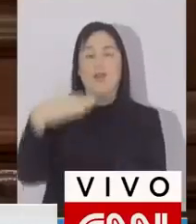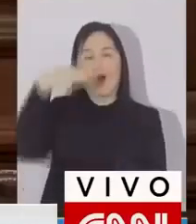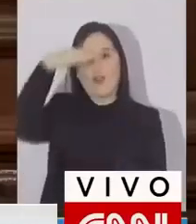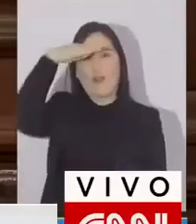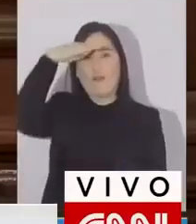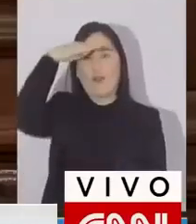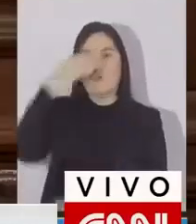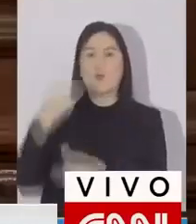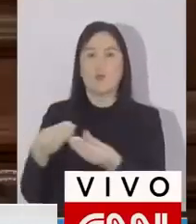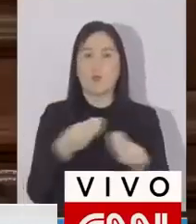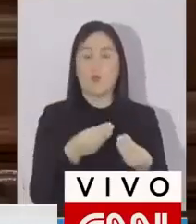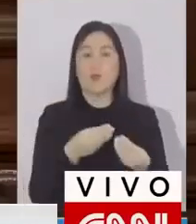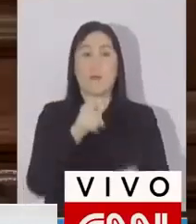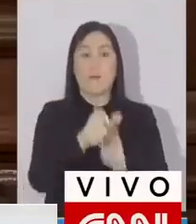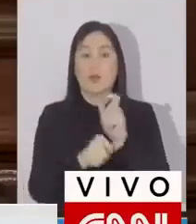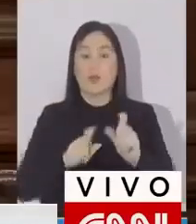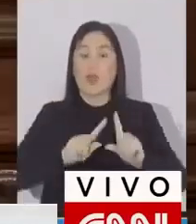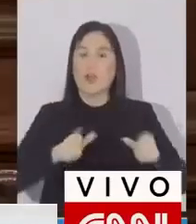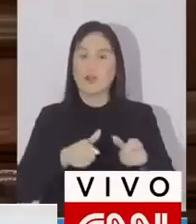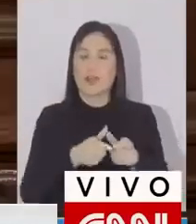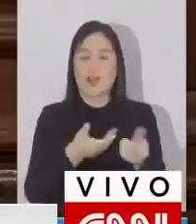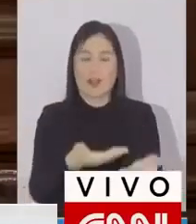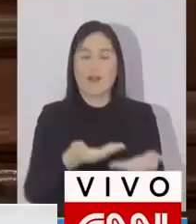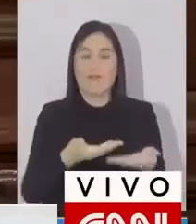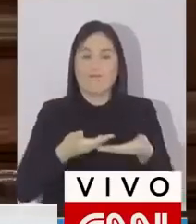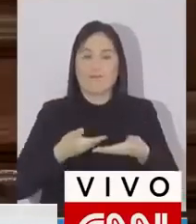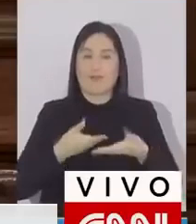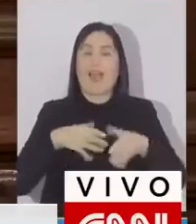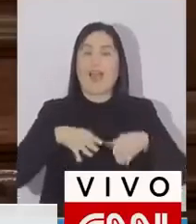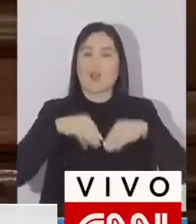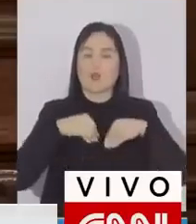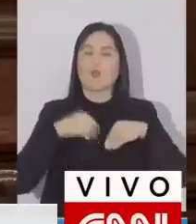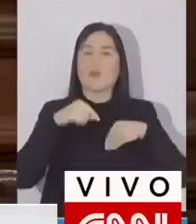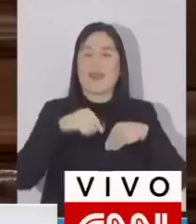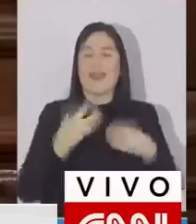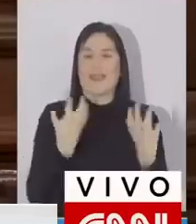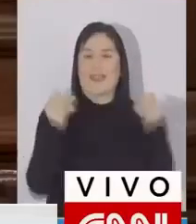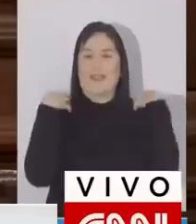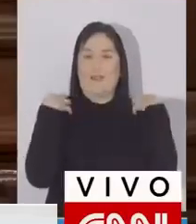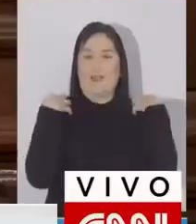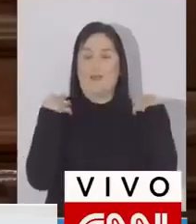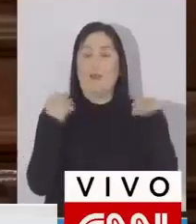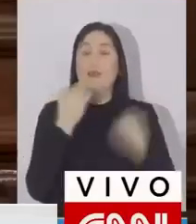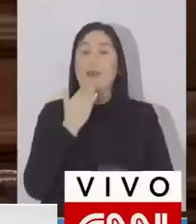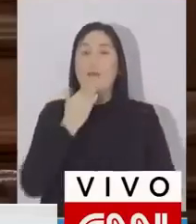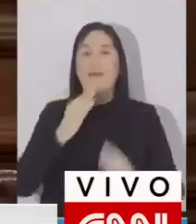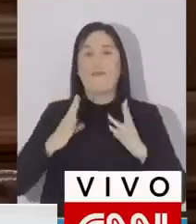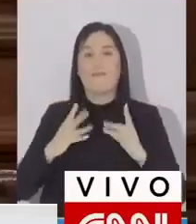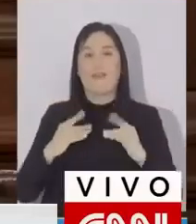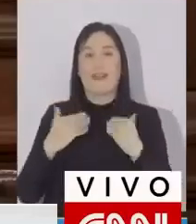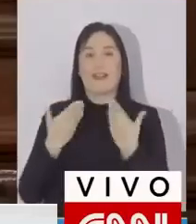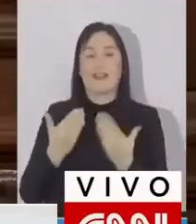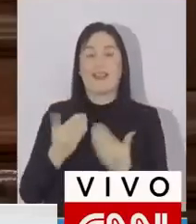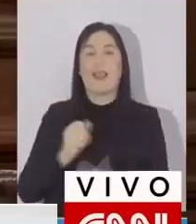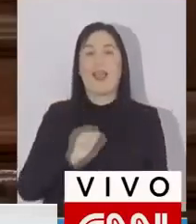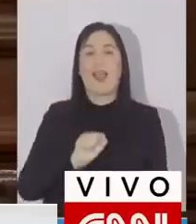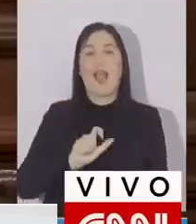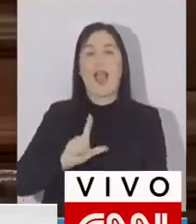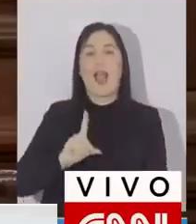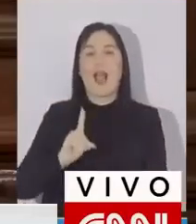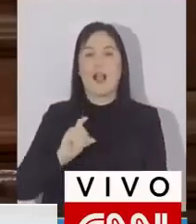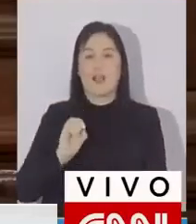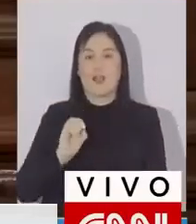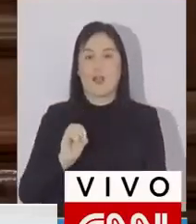esta consejeros han puesto en mí para asumir esta posición Así mismo Quiero felicitar Aldo Valle por su designación